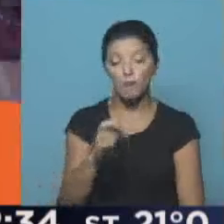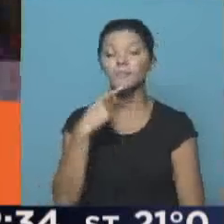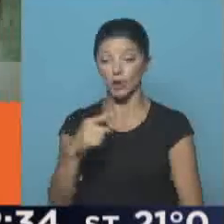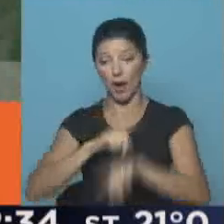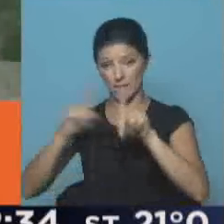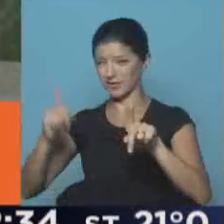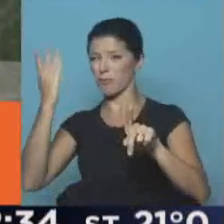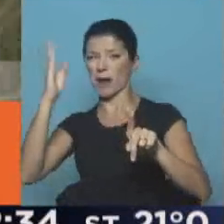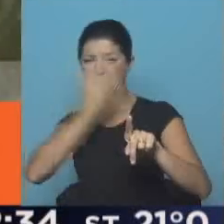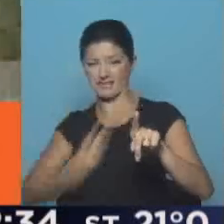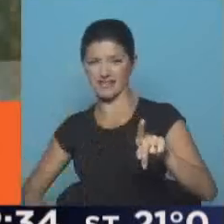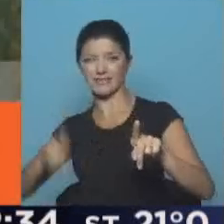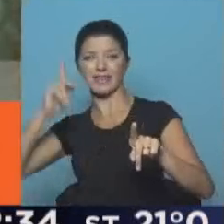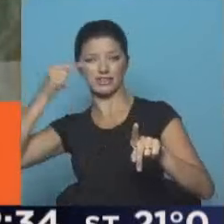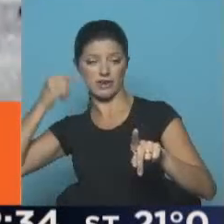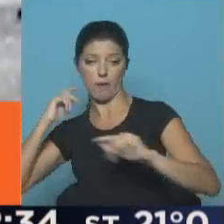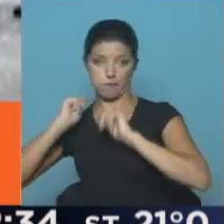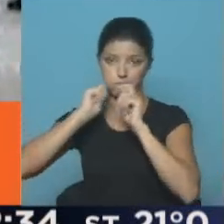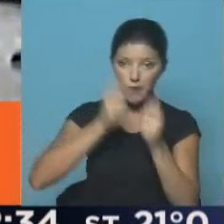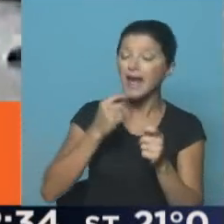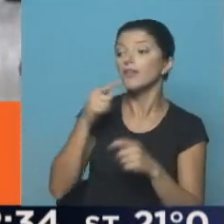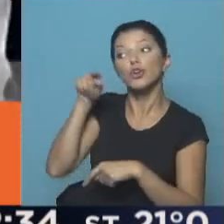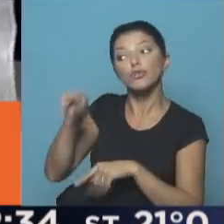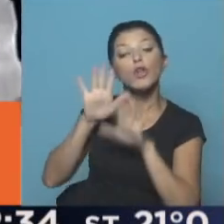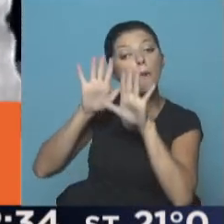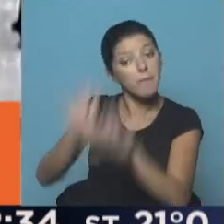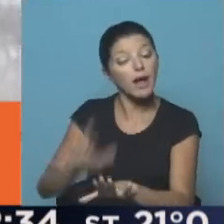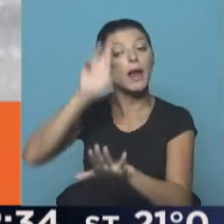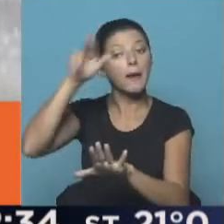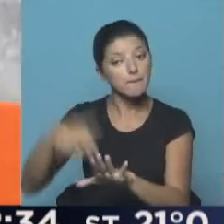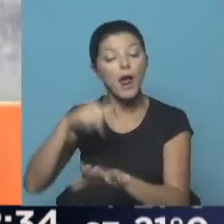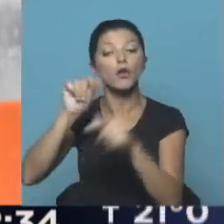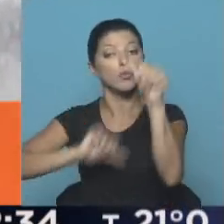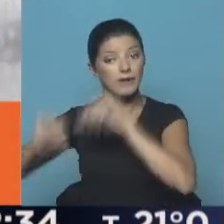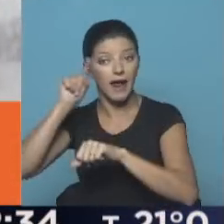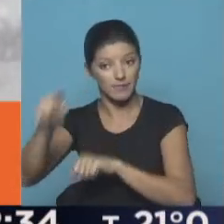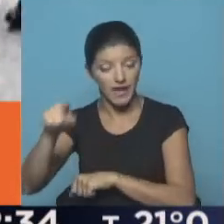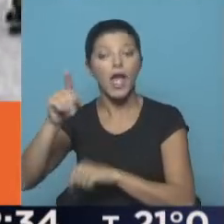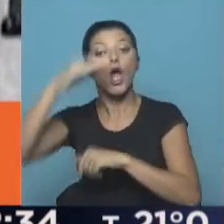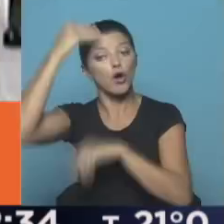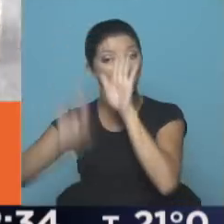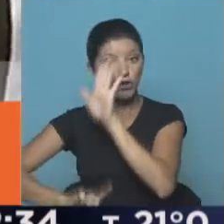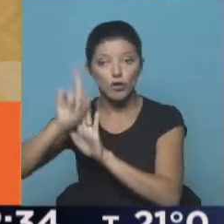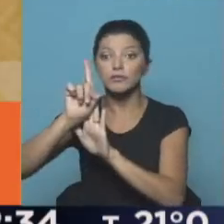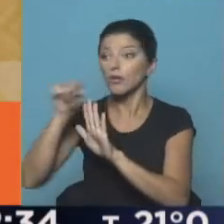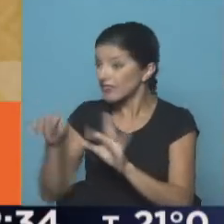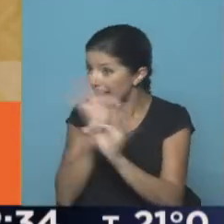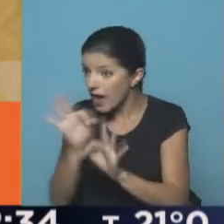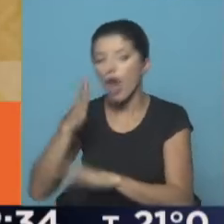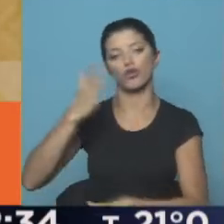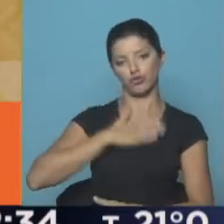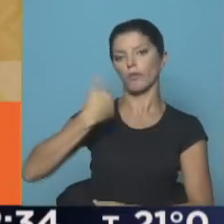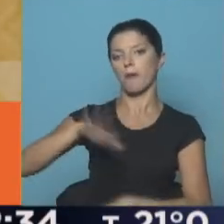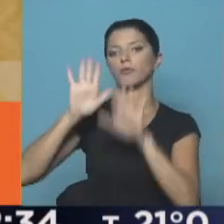presidente chino Xi Jinping que si China no frenaba el programa nuclear de Kim Jong-un, lo haría Estados Unidos recurriendo